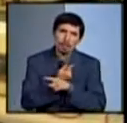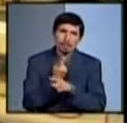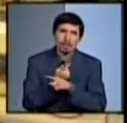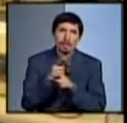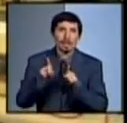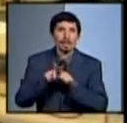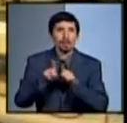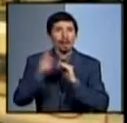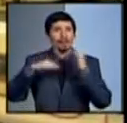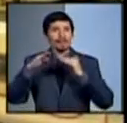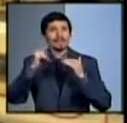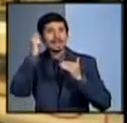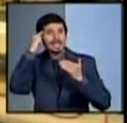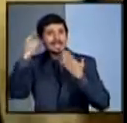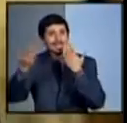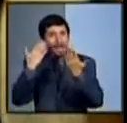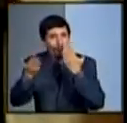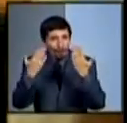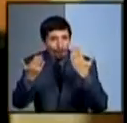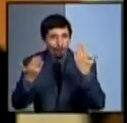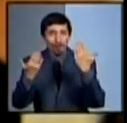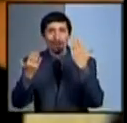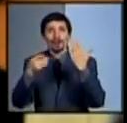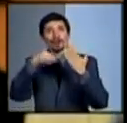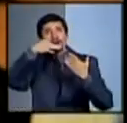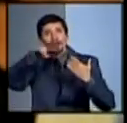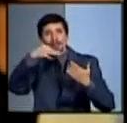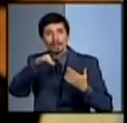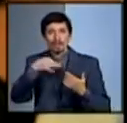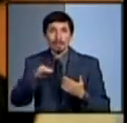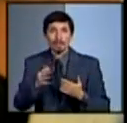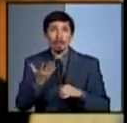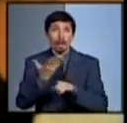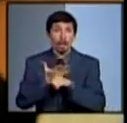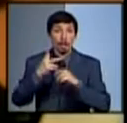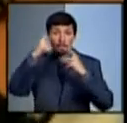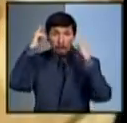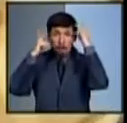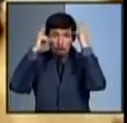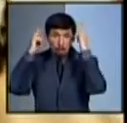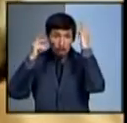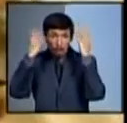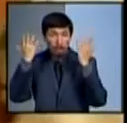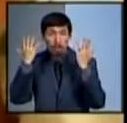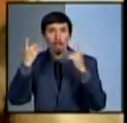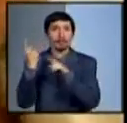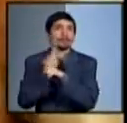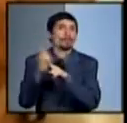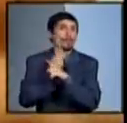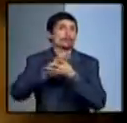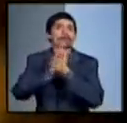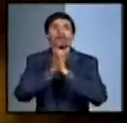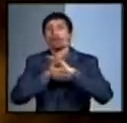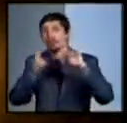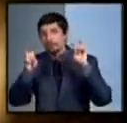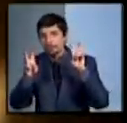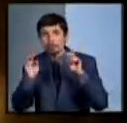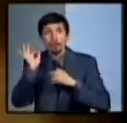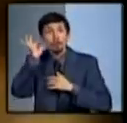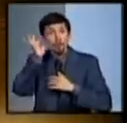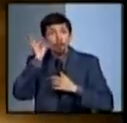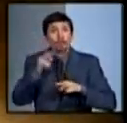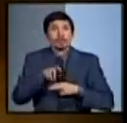poco psicóloga y también comentarista. En una peluquería se habla de todo. Es un lugar donde las mujeres